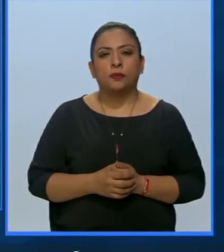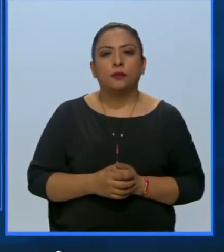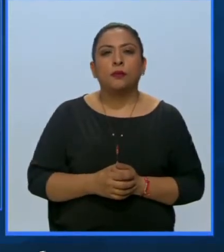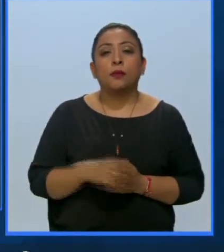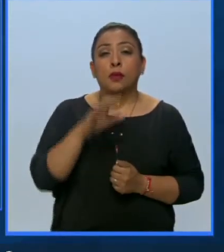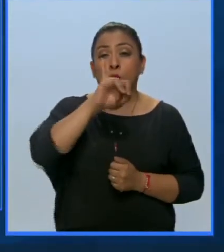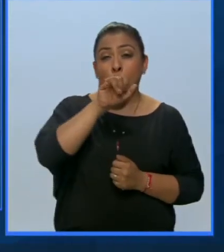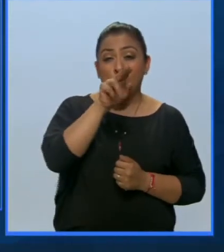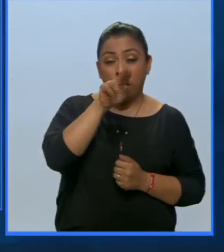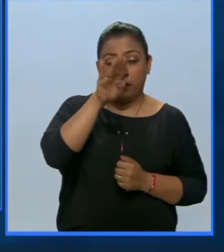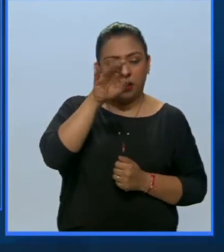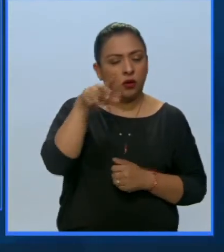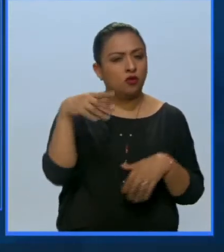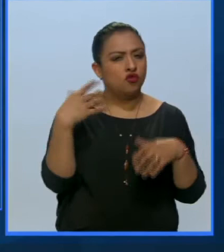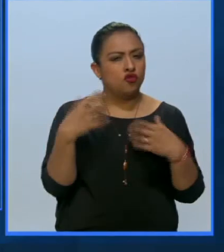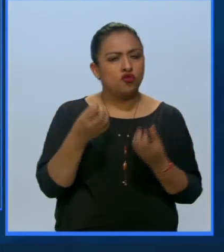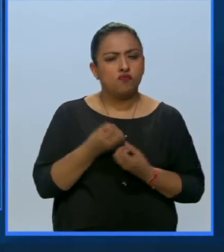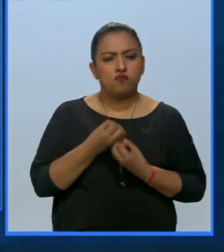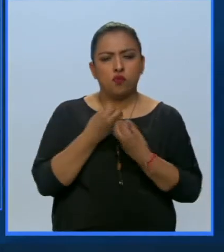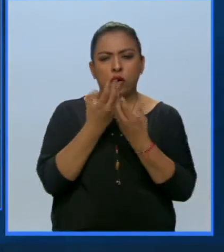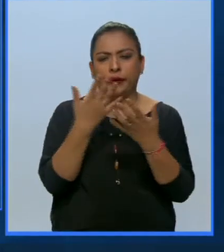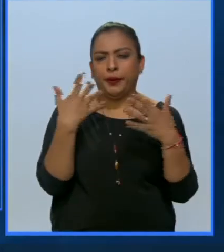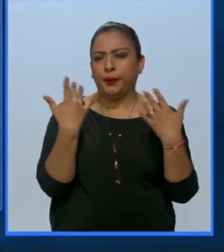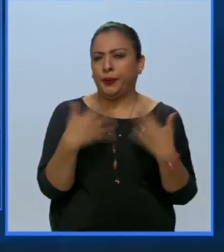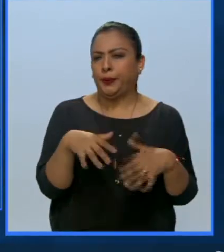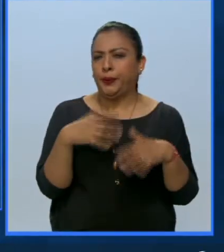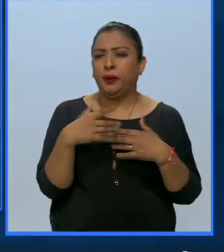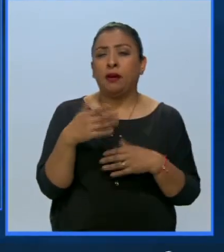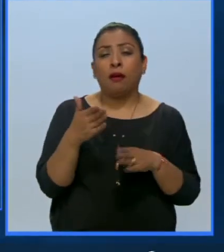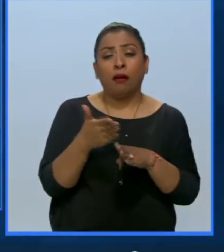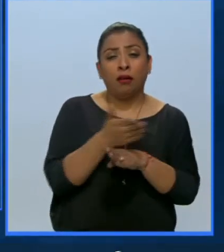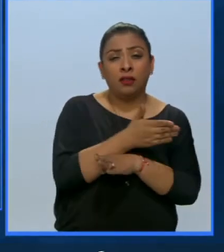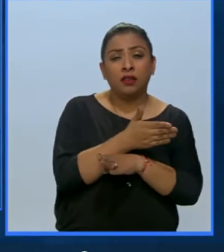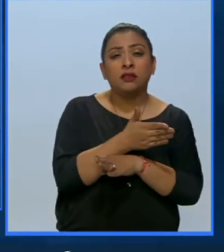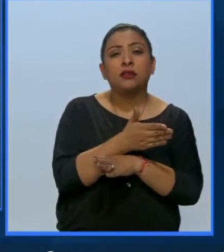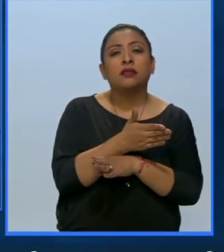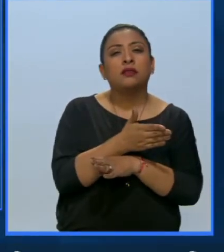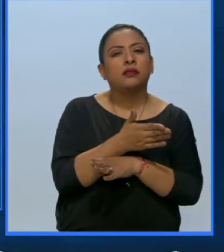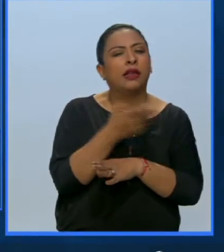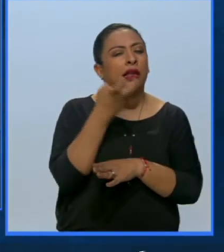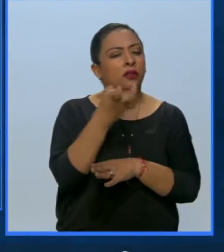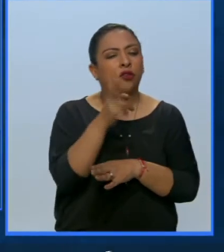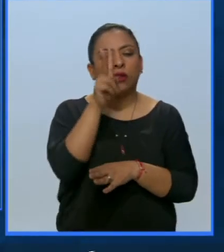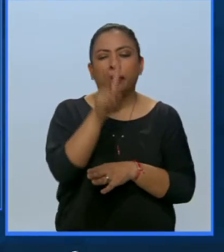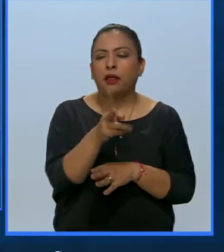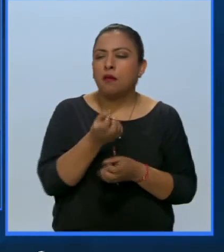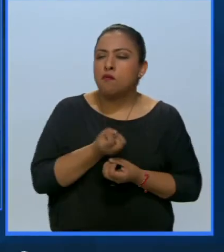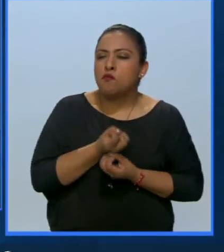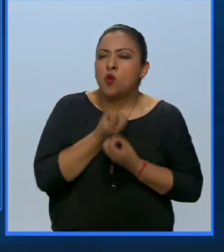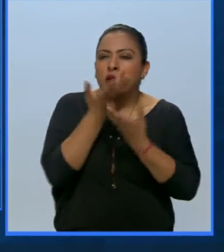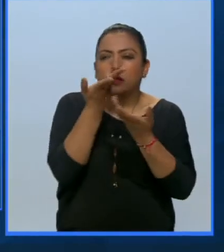Juan Bañuelos es un gran poeta. Antes que otra cosa, esto, un gran poeta.